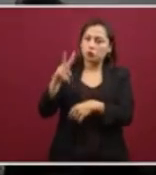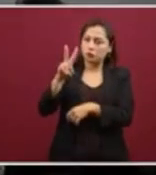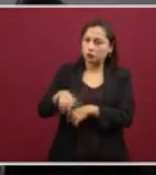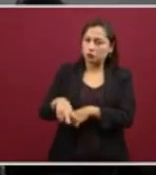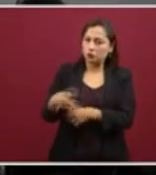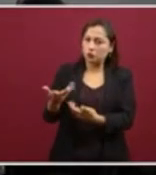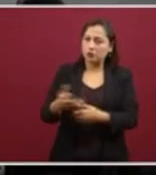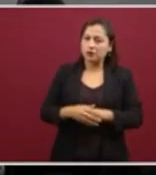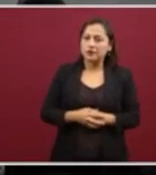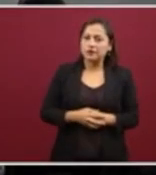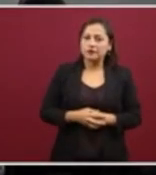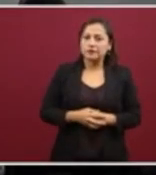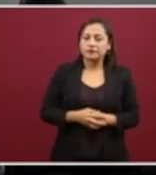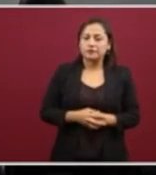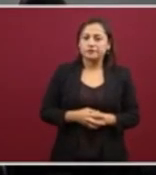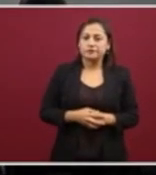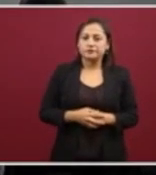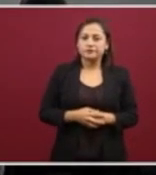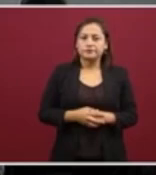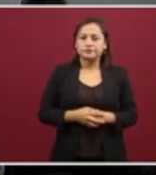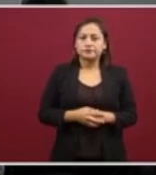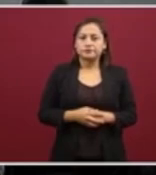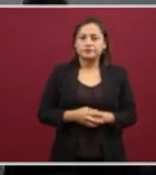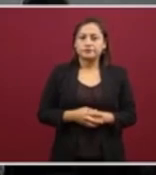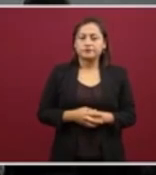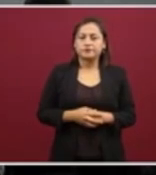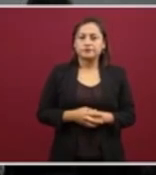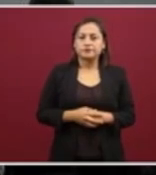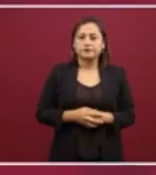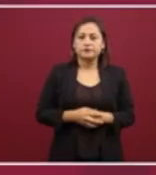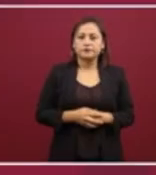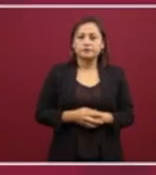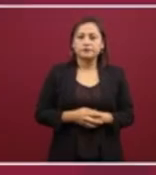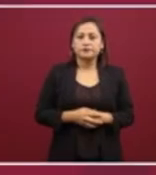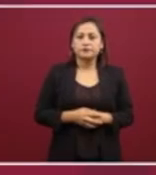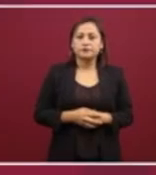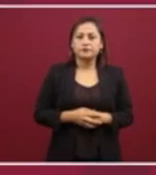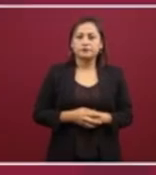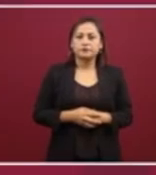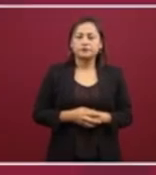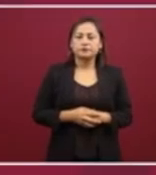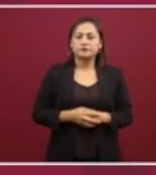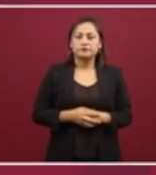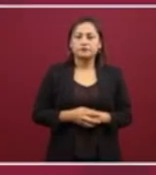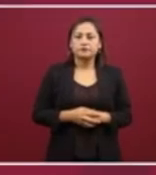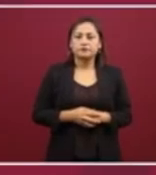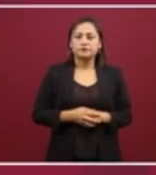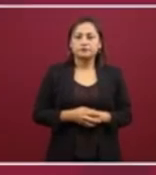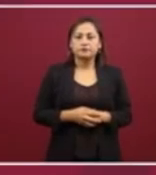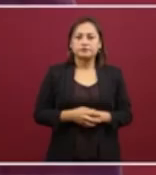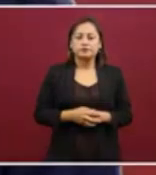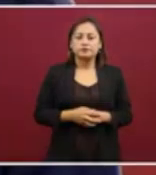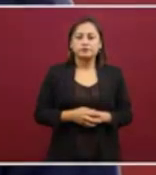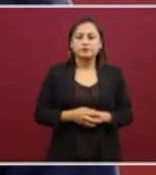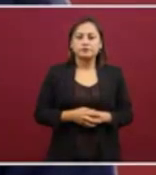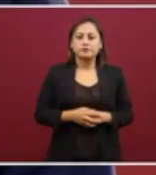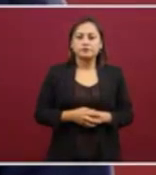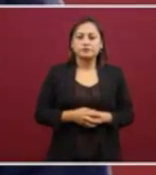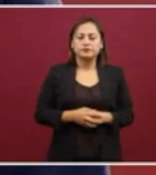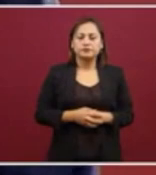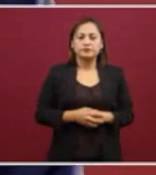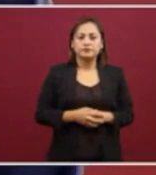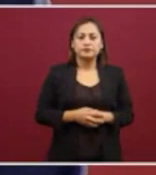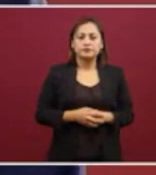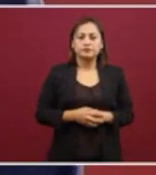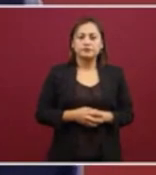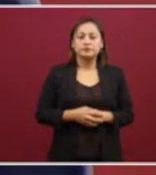manejan es caduca al no incluir la variable de corrupción e indicó que no fueron objetivos ni profesionales pues tampoco tomaron en cuenta